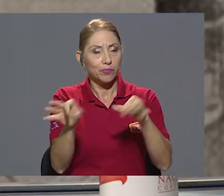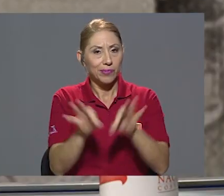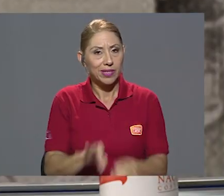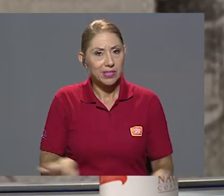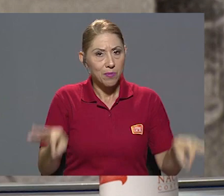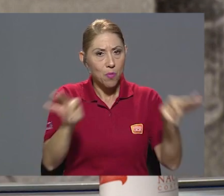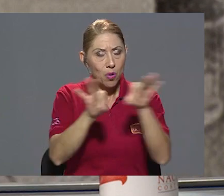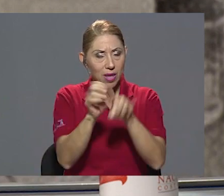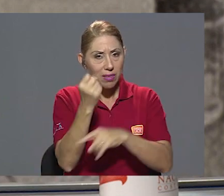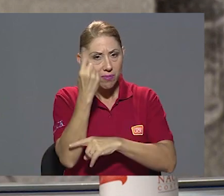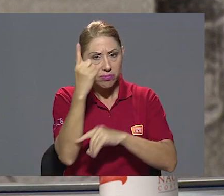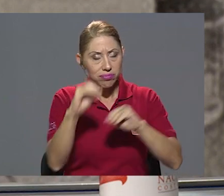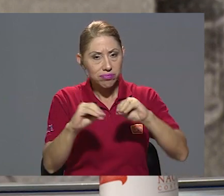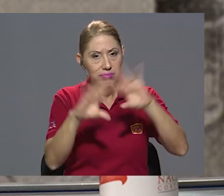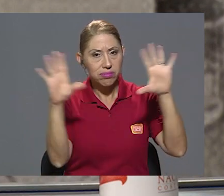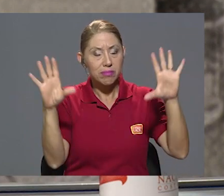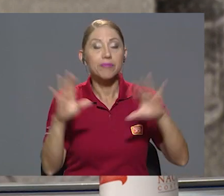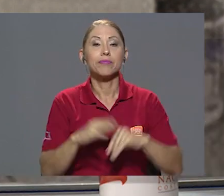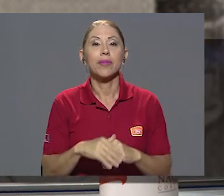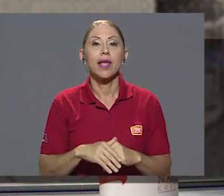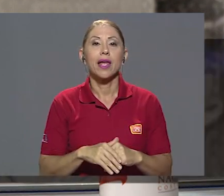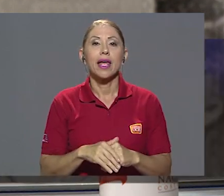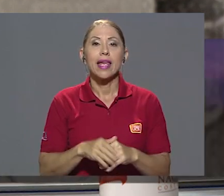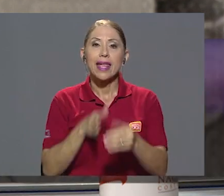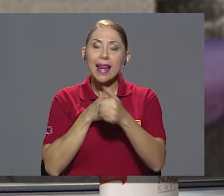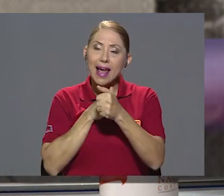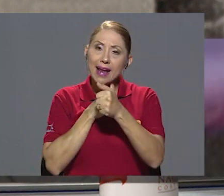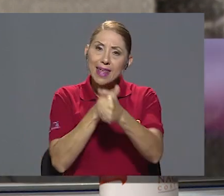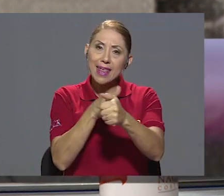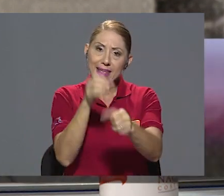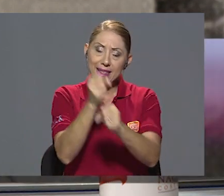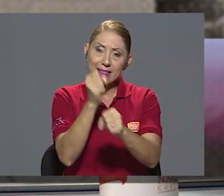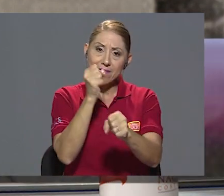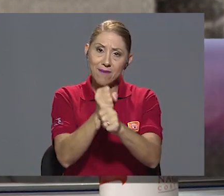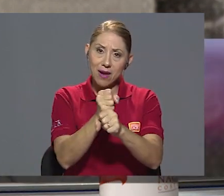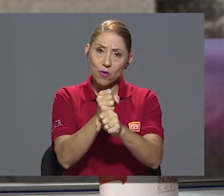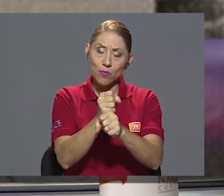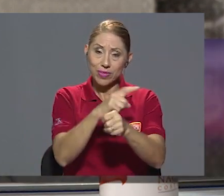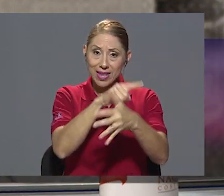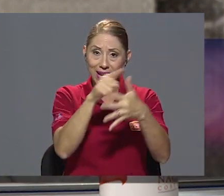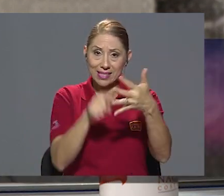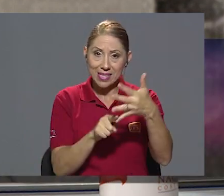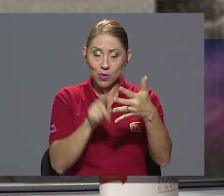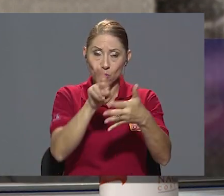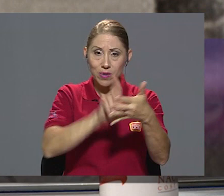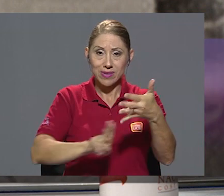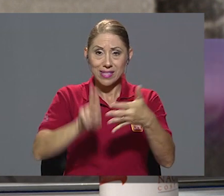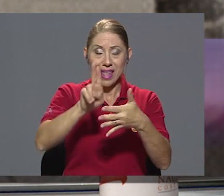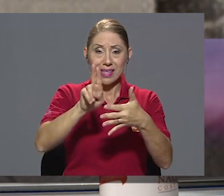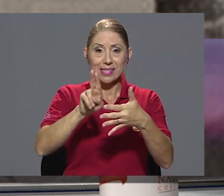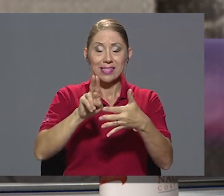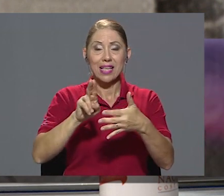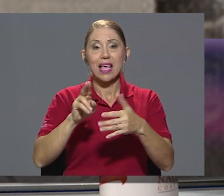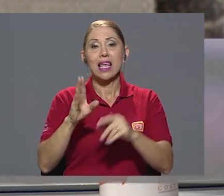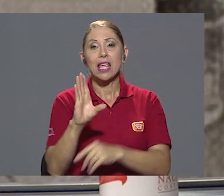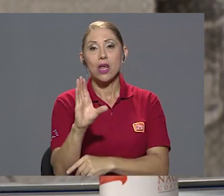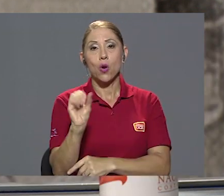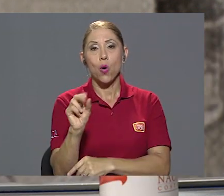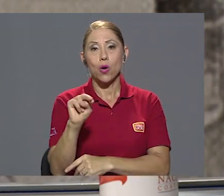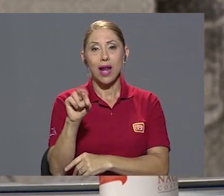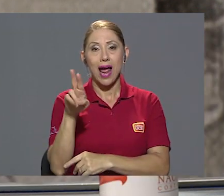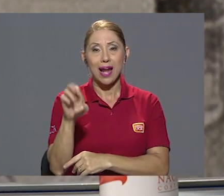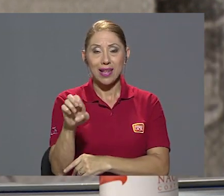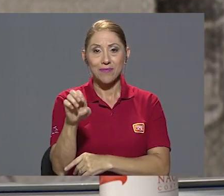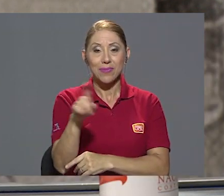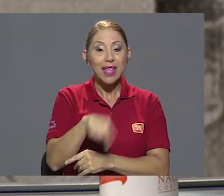claro que la guía del trabajo a nivel de las 5 universidades y del CONARE lo constituye el